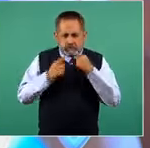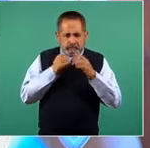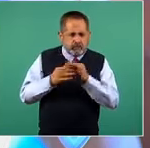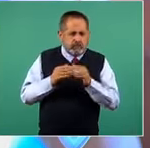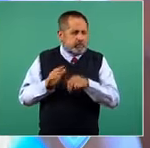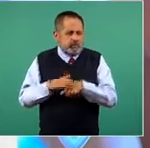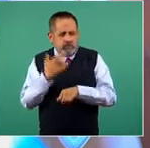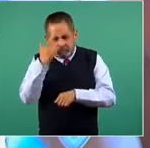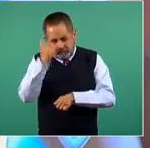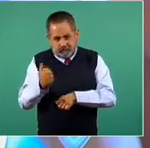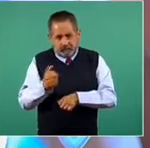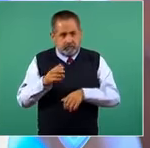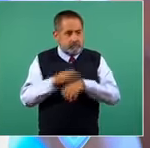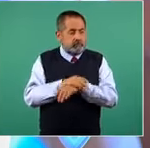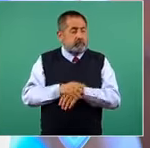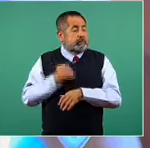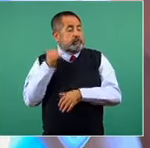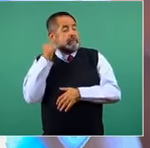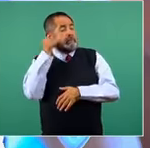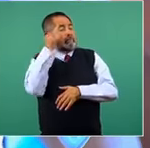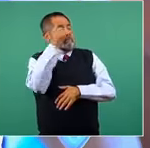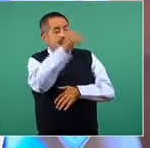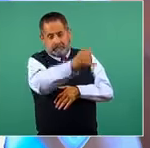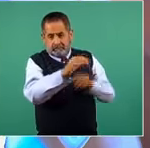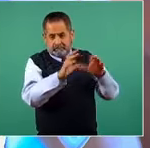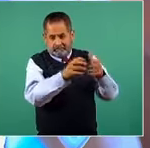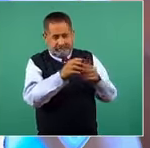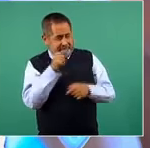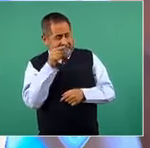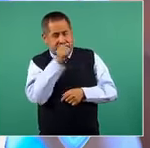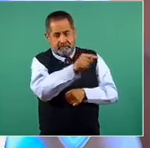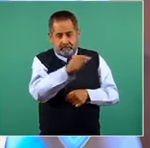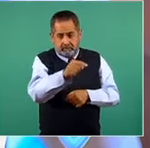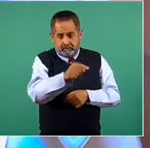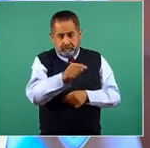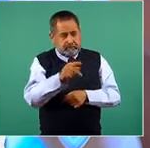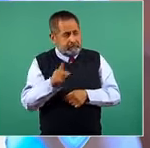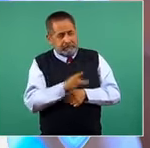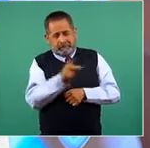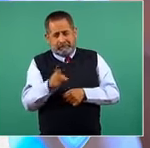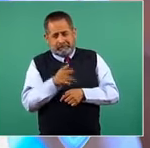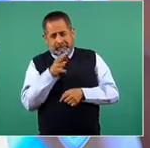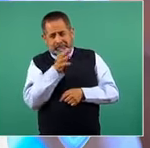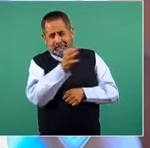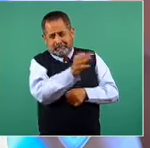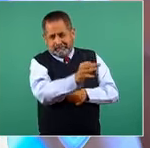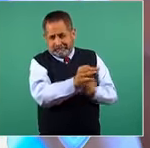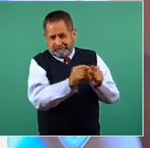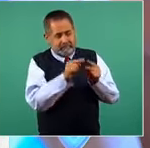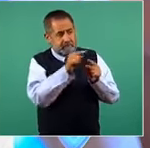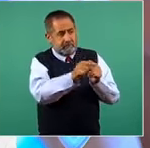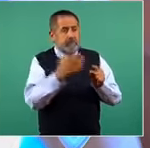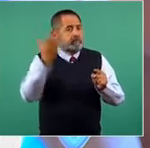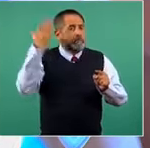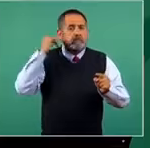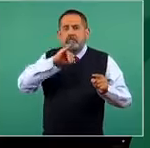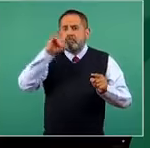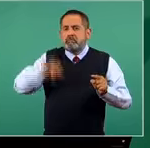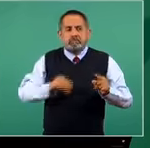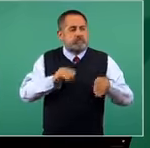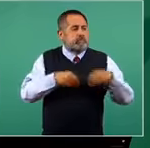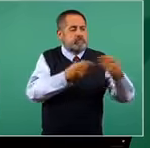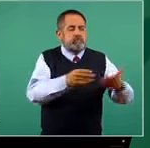porqué, porque son las zonas marginadas, principalmente las rurales, y nunca han tenido servicios. Entonces, si una